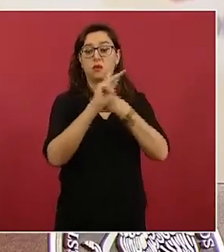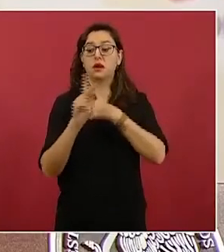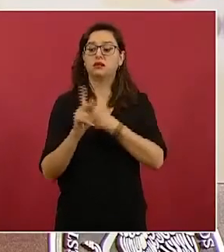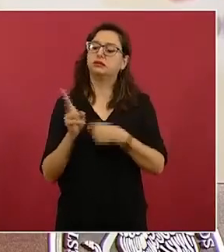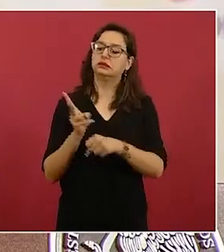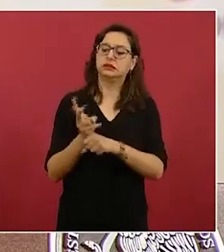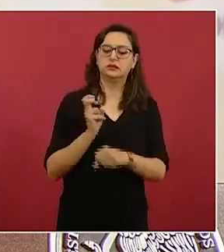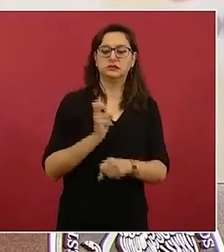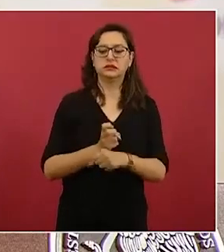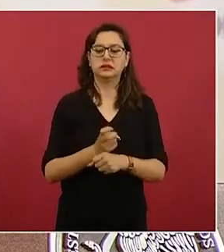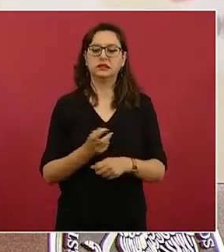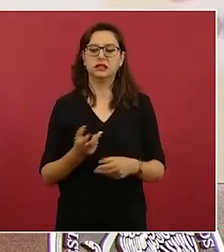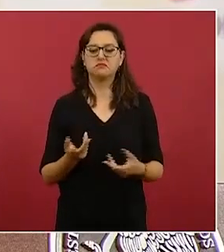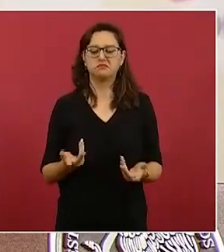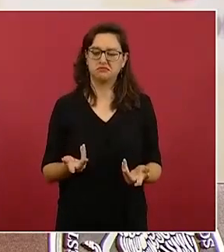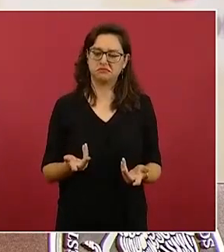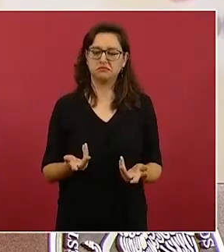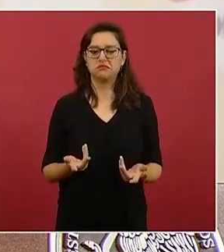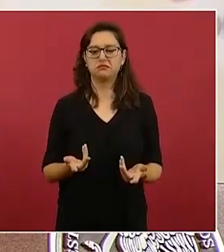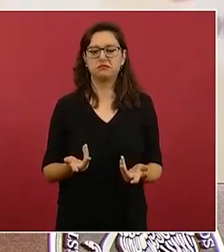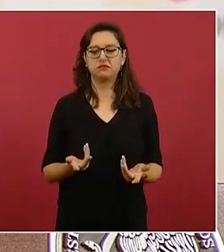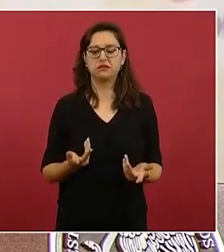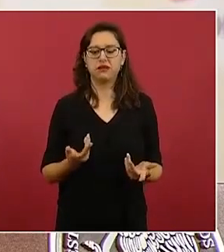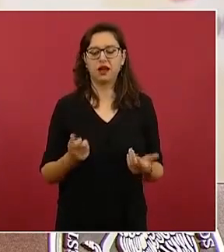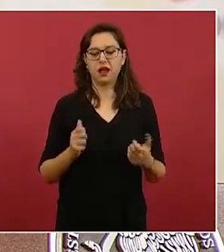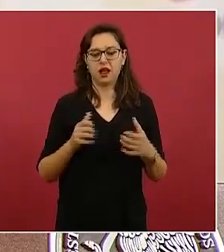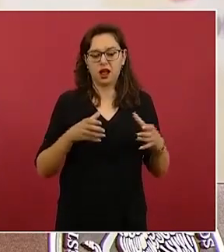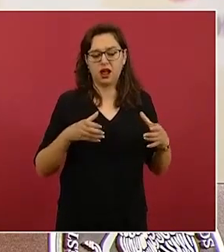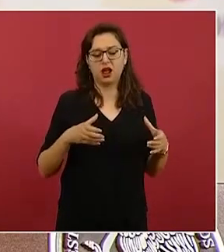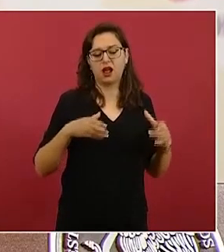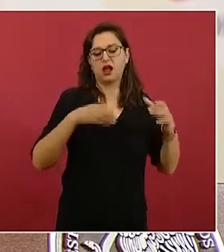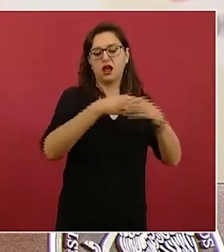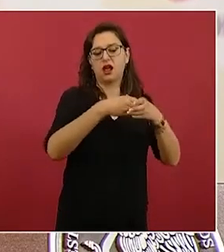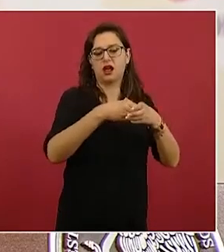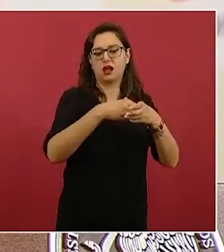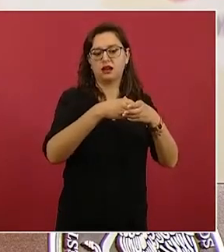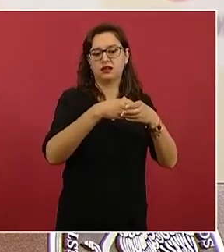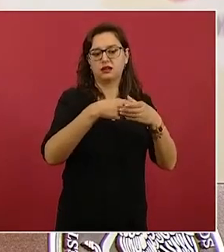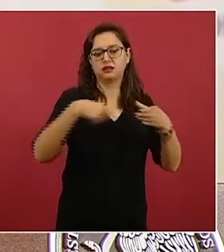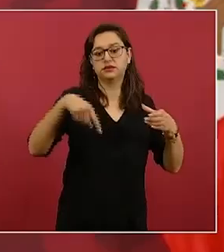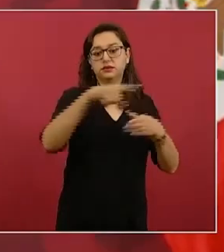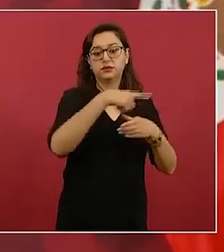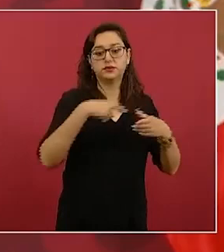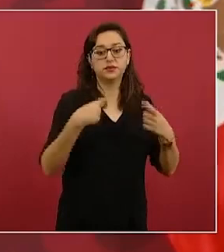o con las cúpulas